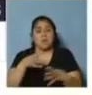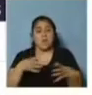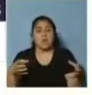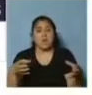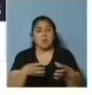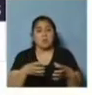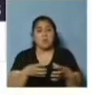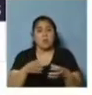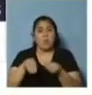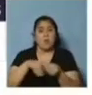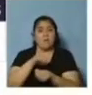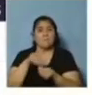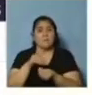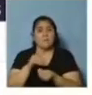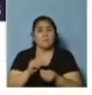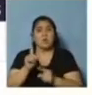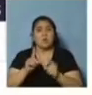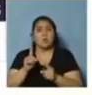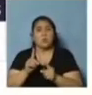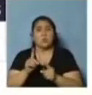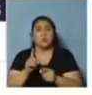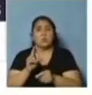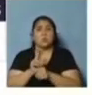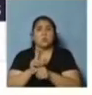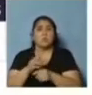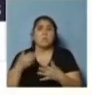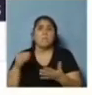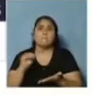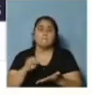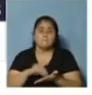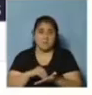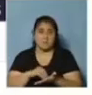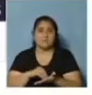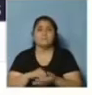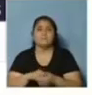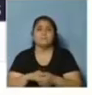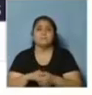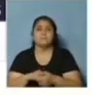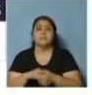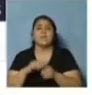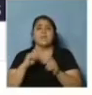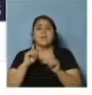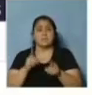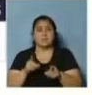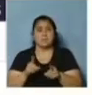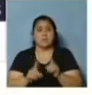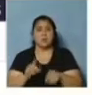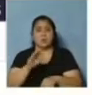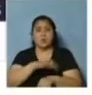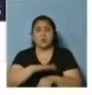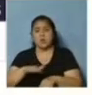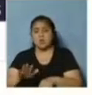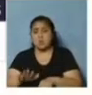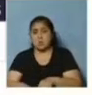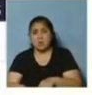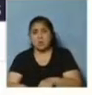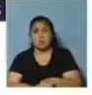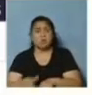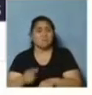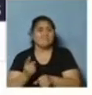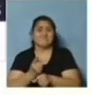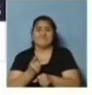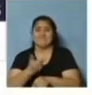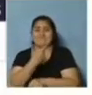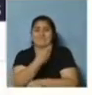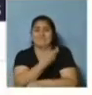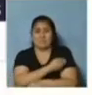al grupo familiar, si es que hay personas de riesgo. Y por sobre todas las cosas, también va a beneficiar a aquellos niños más pequeños que no se pueden